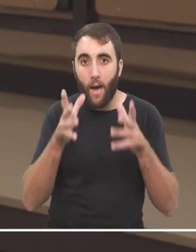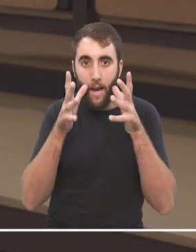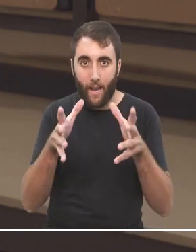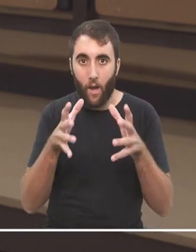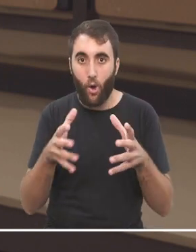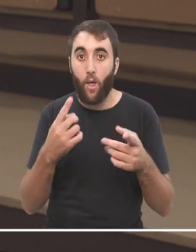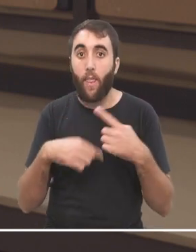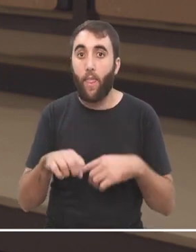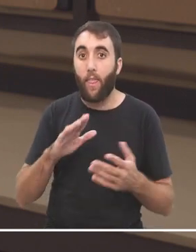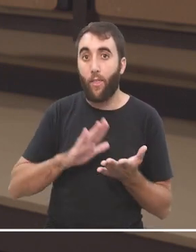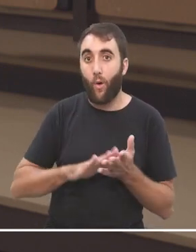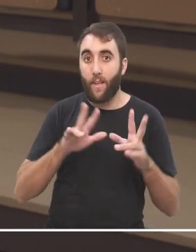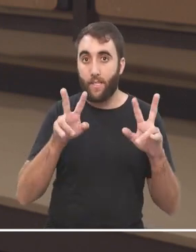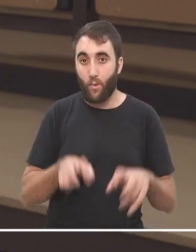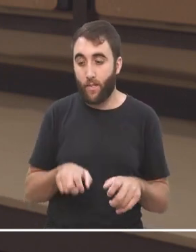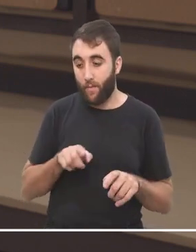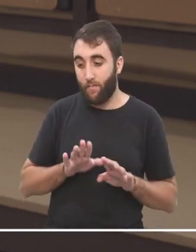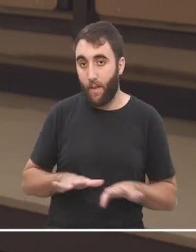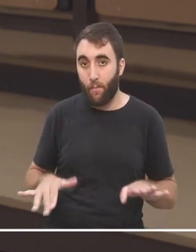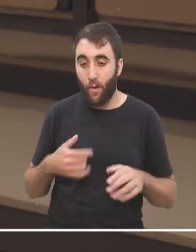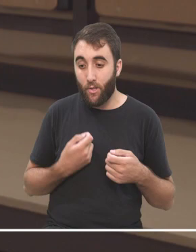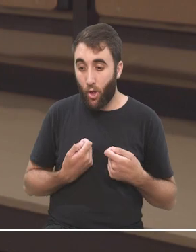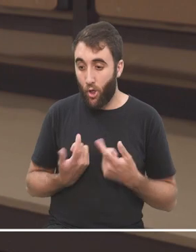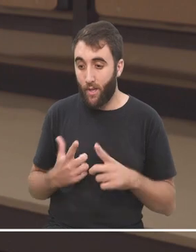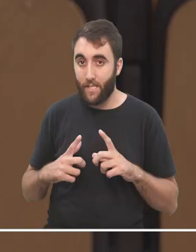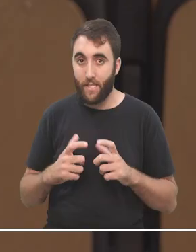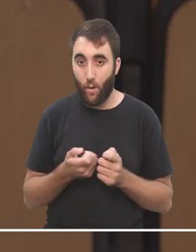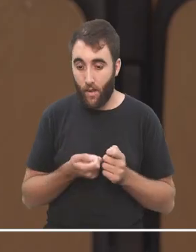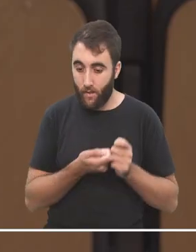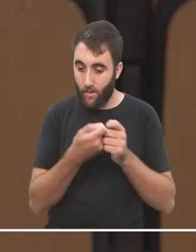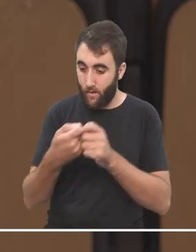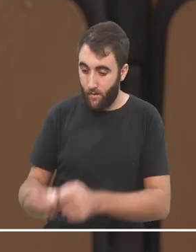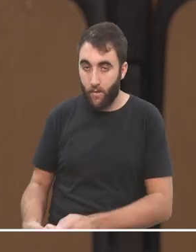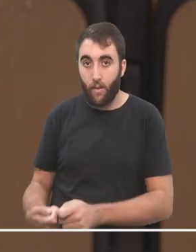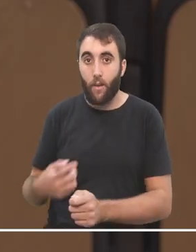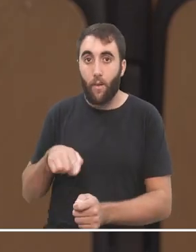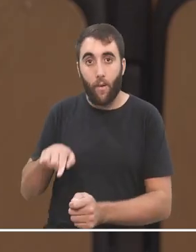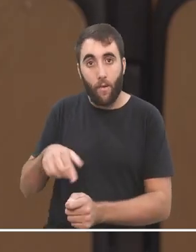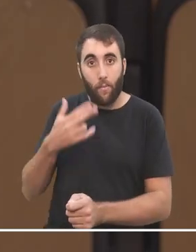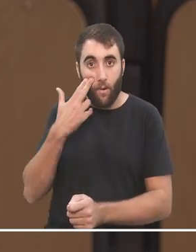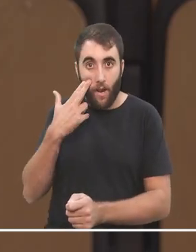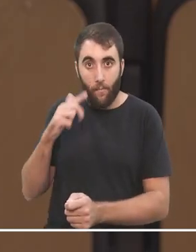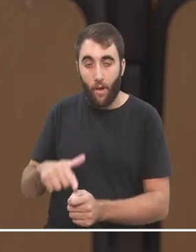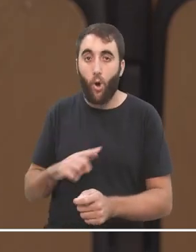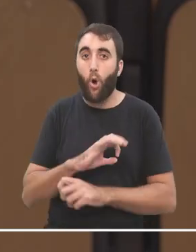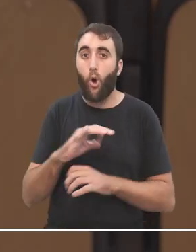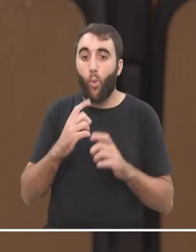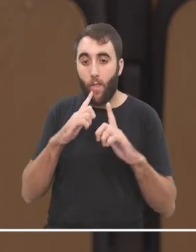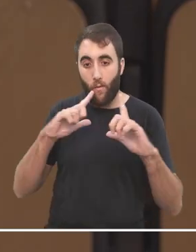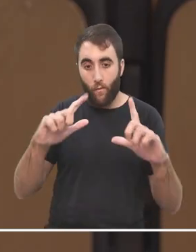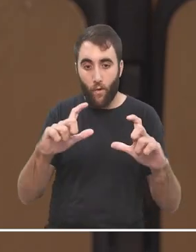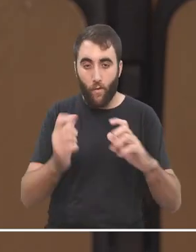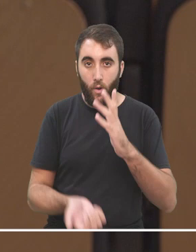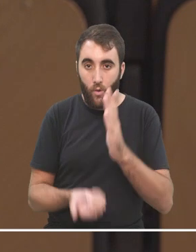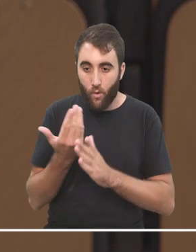riesgos a los que exponen a sus hijos cuando documentan su vida y